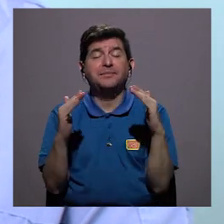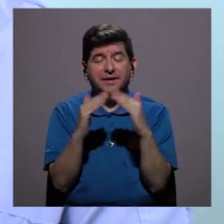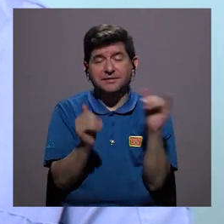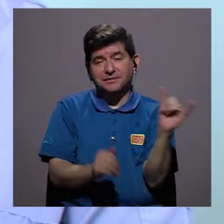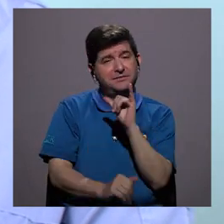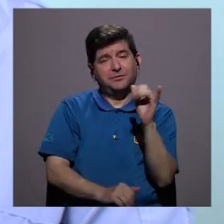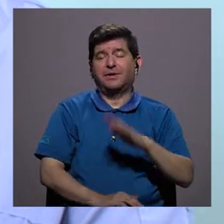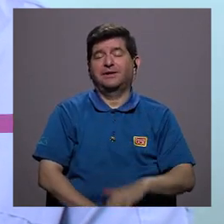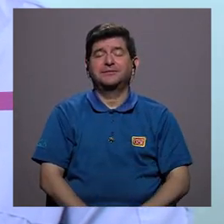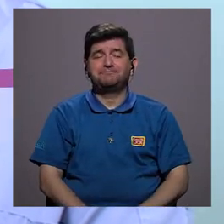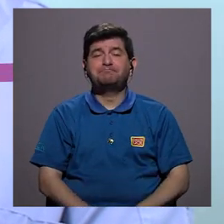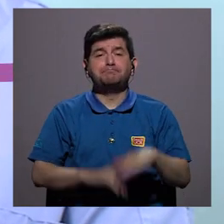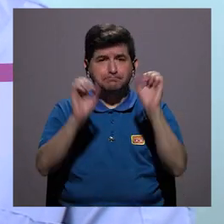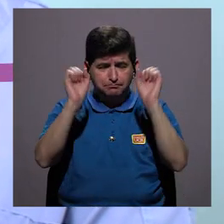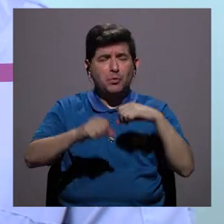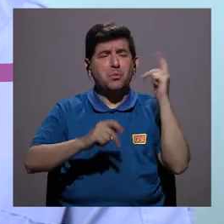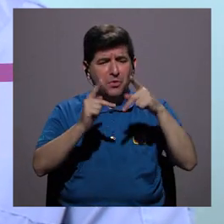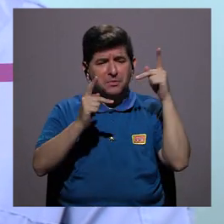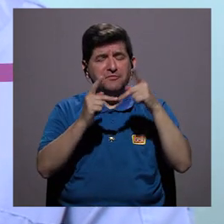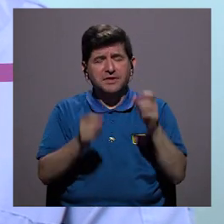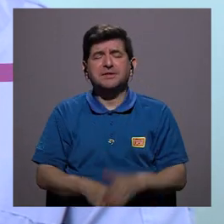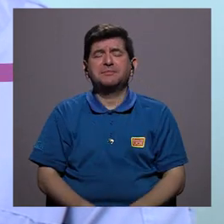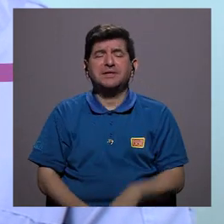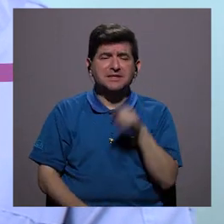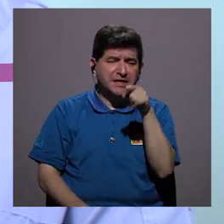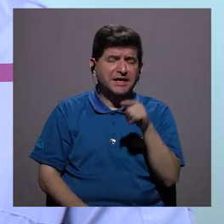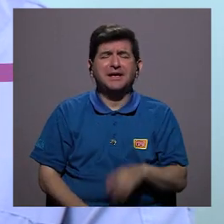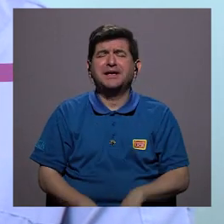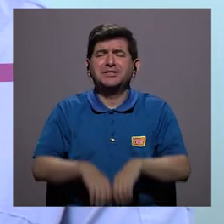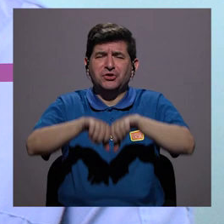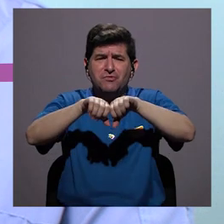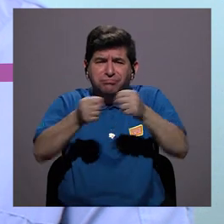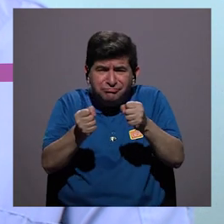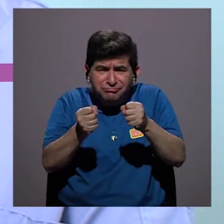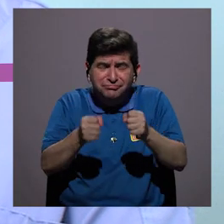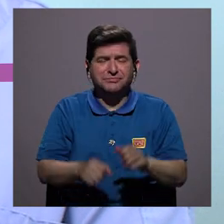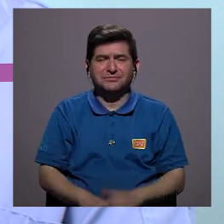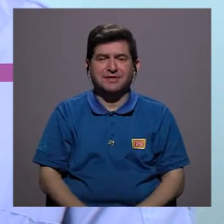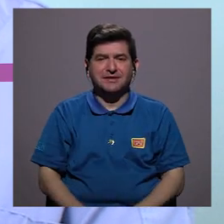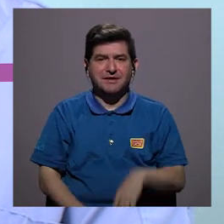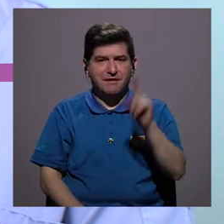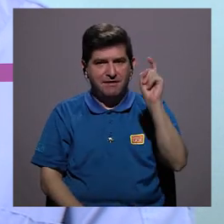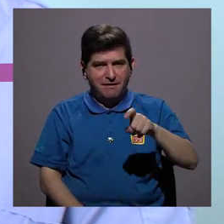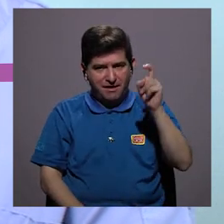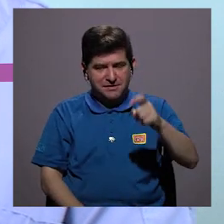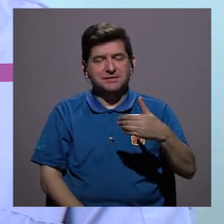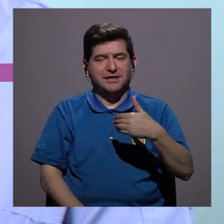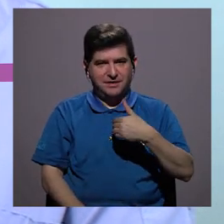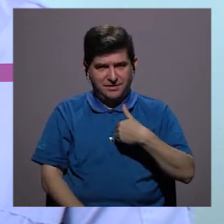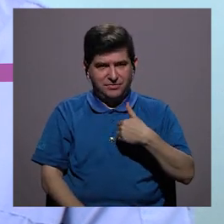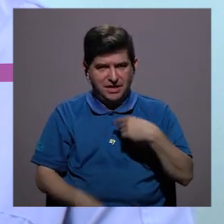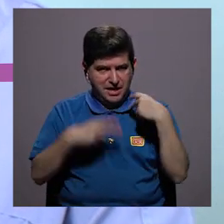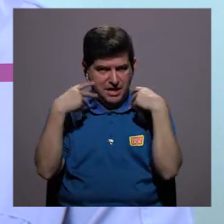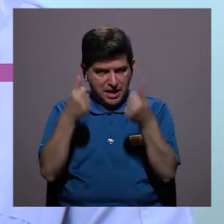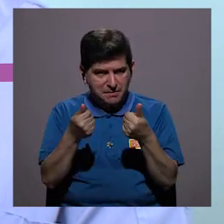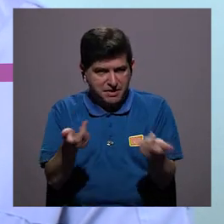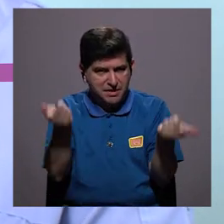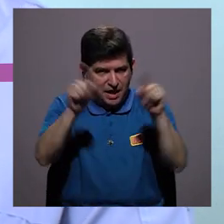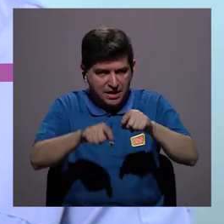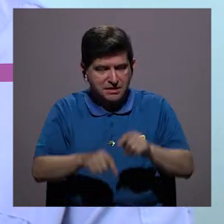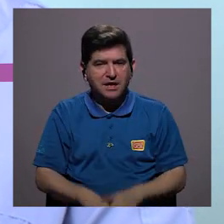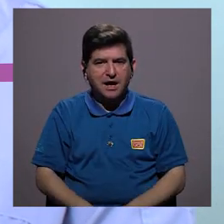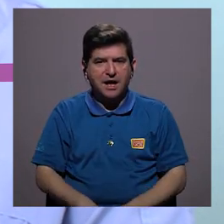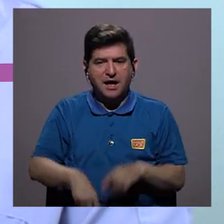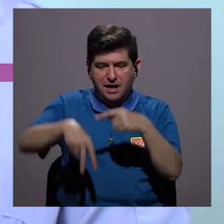herramientas de la casa. Entonces perfectamente pueden romperse una vena de esas. Entonces tiene que tener la previsión de que